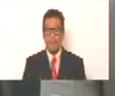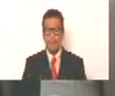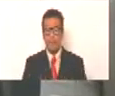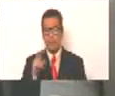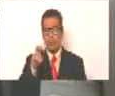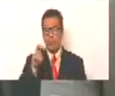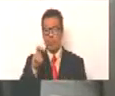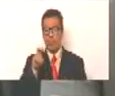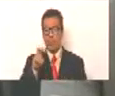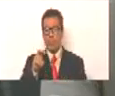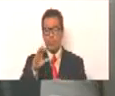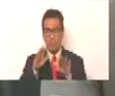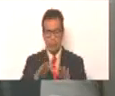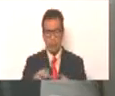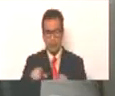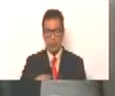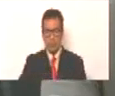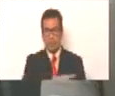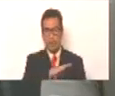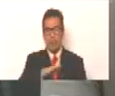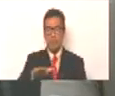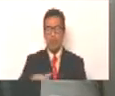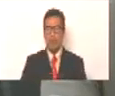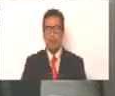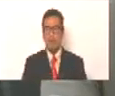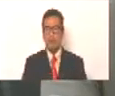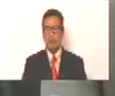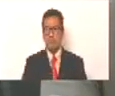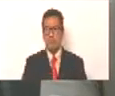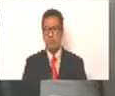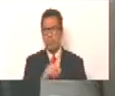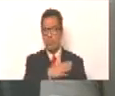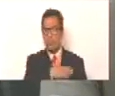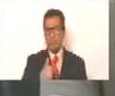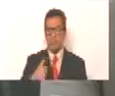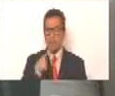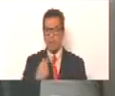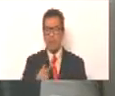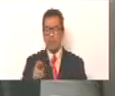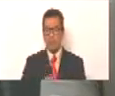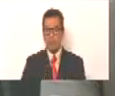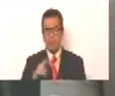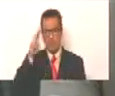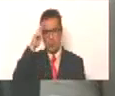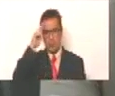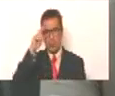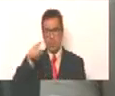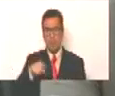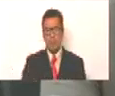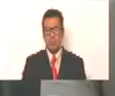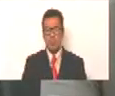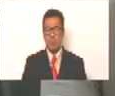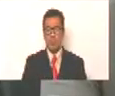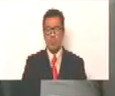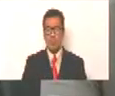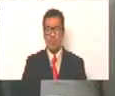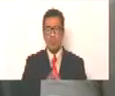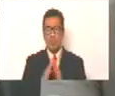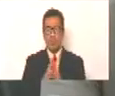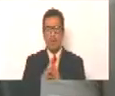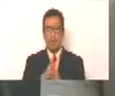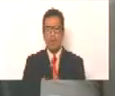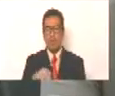estas tierras. Yo no quiero repetir con todo el respeto el nombre de Nadiez da Cruzcaya